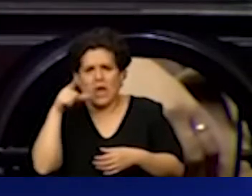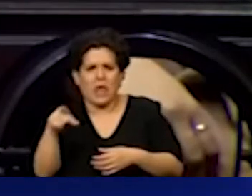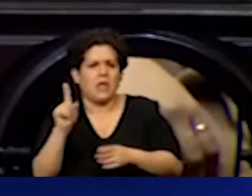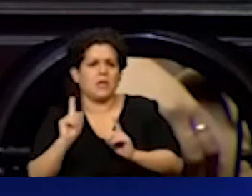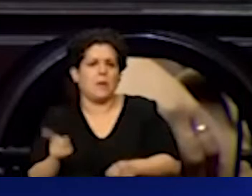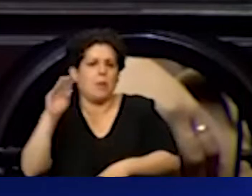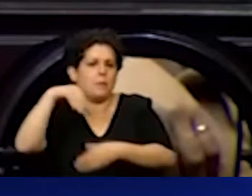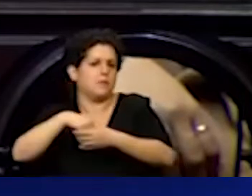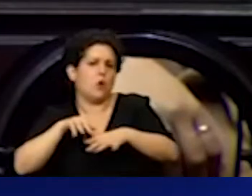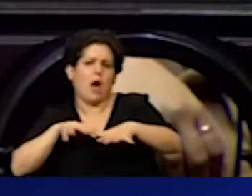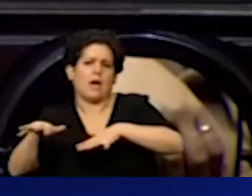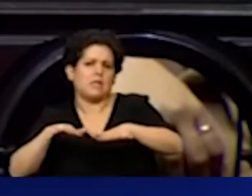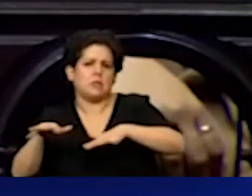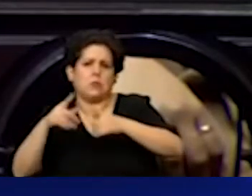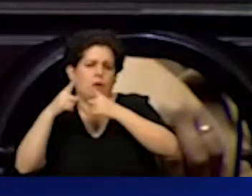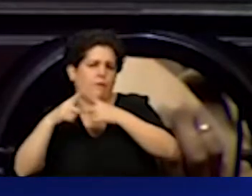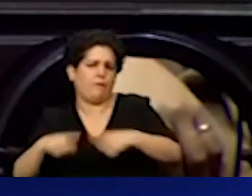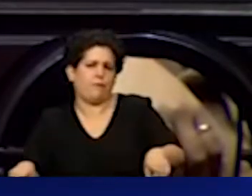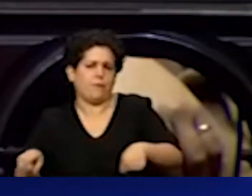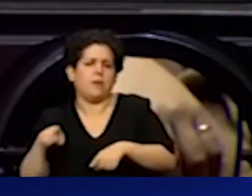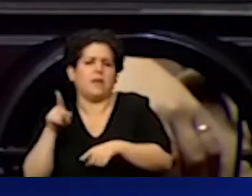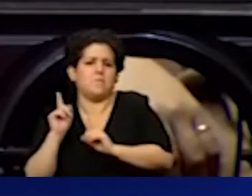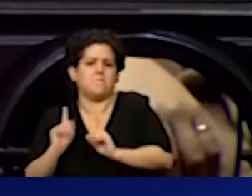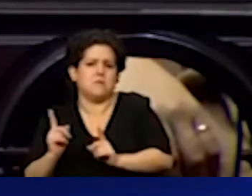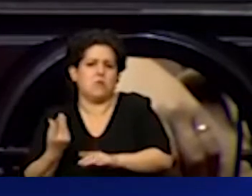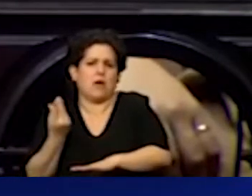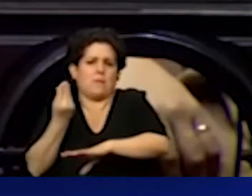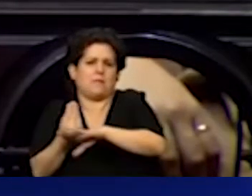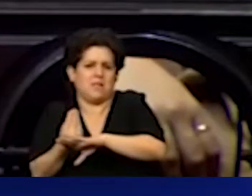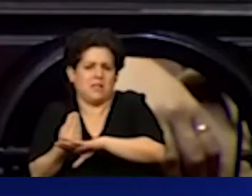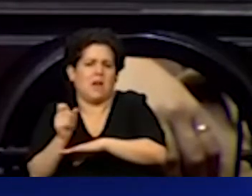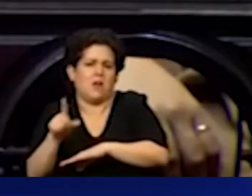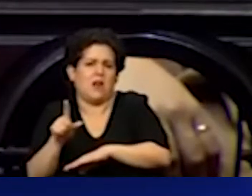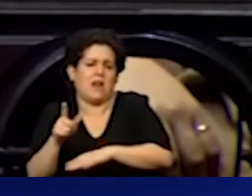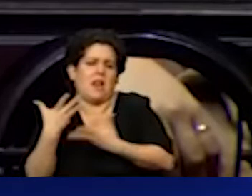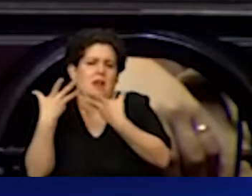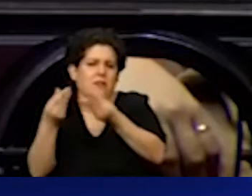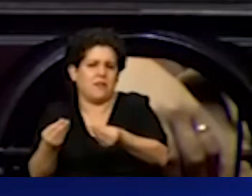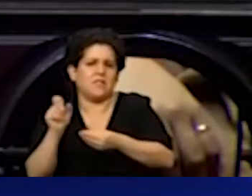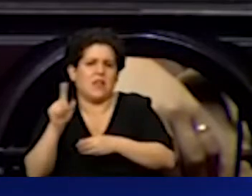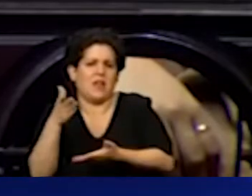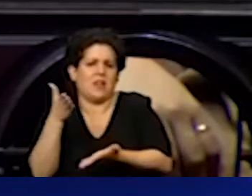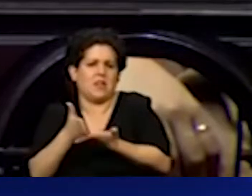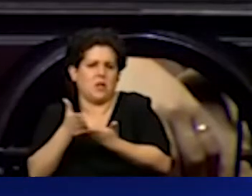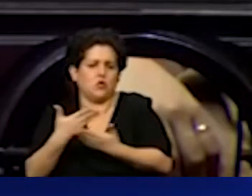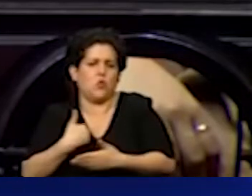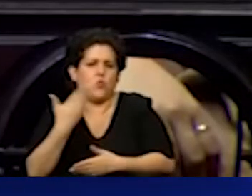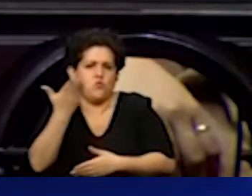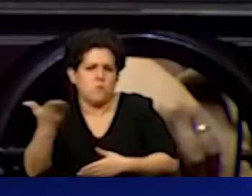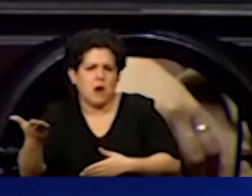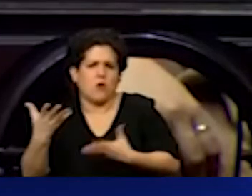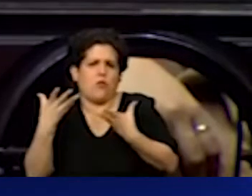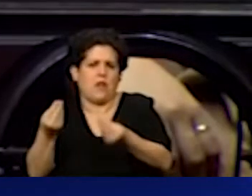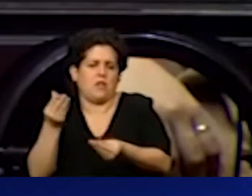de todas las actividades que representaron la defensa del derecho humano, del derecho a la